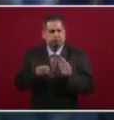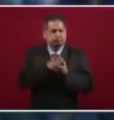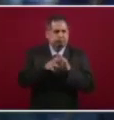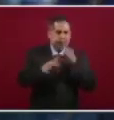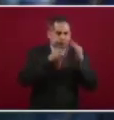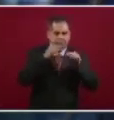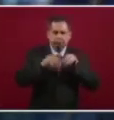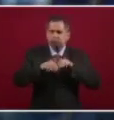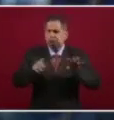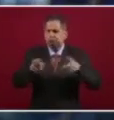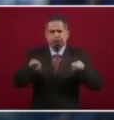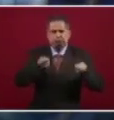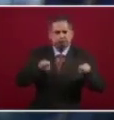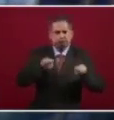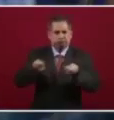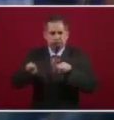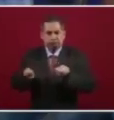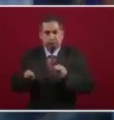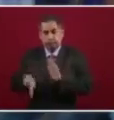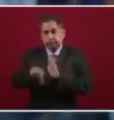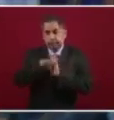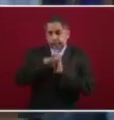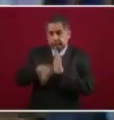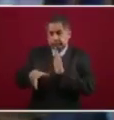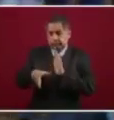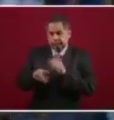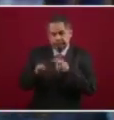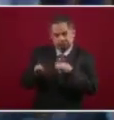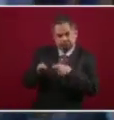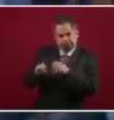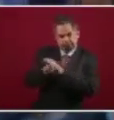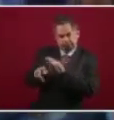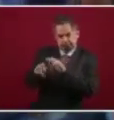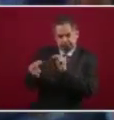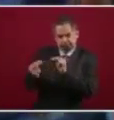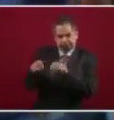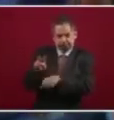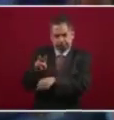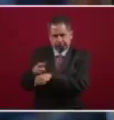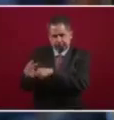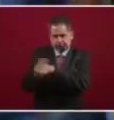señor presidente, que la prensa regule a la prensa.